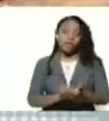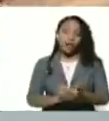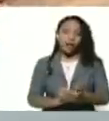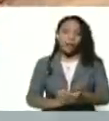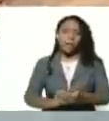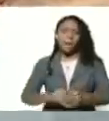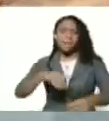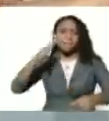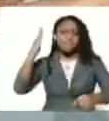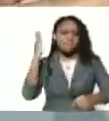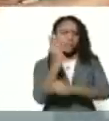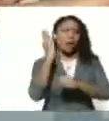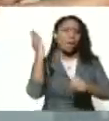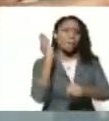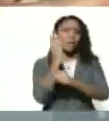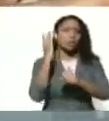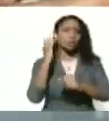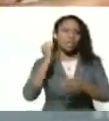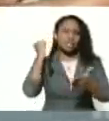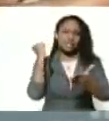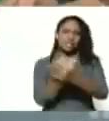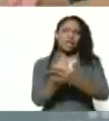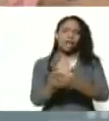sus crímenes, asesinatos.